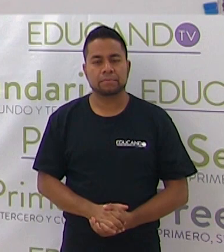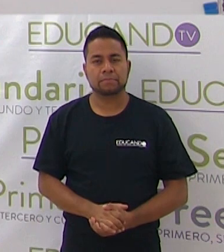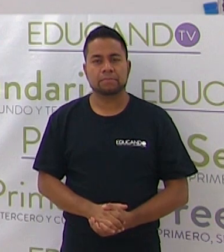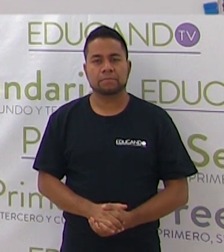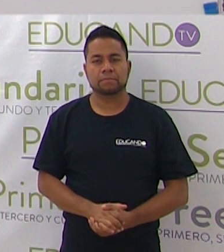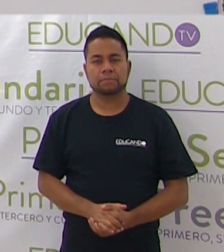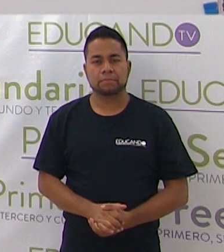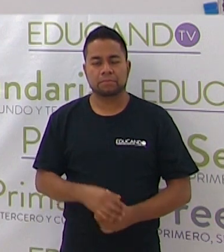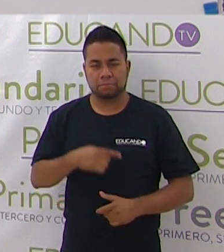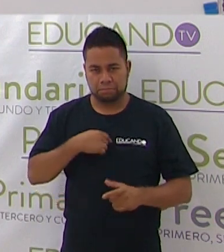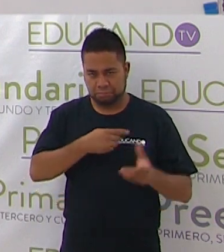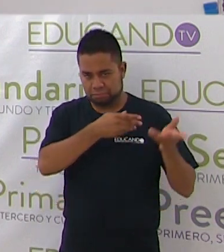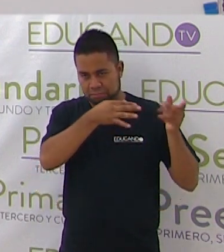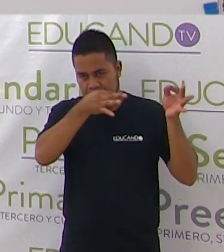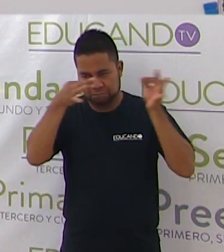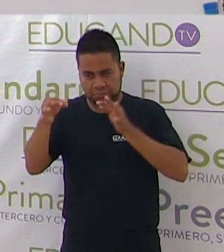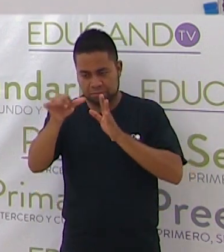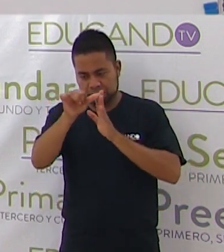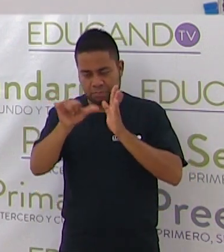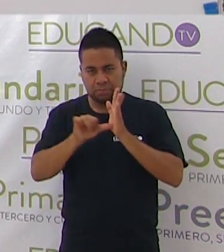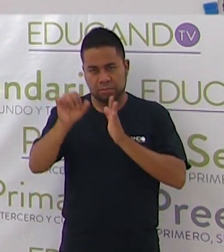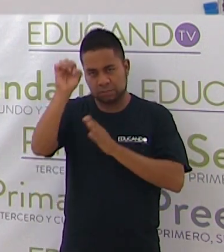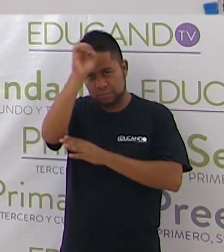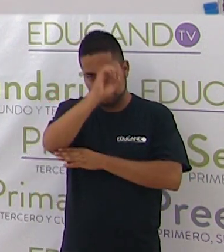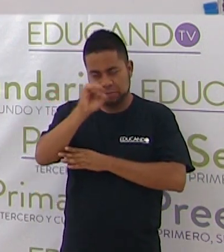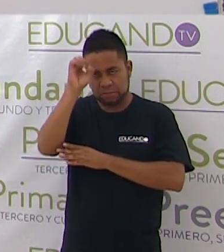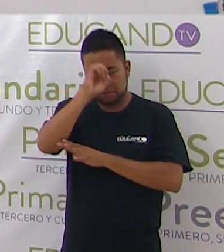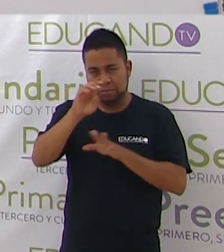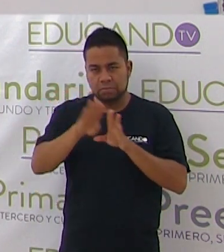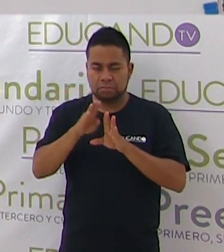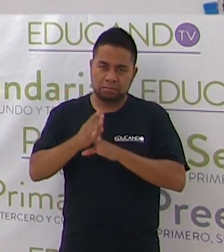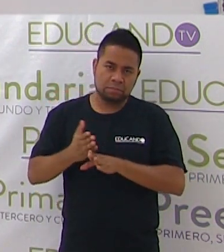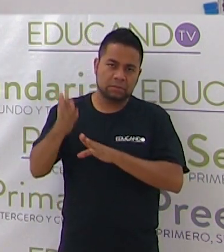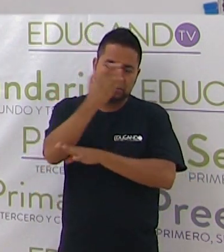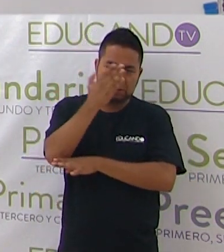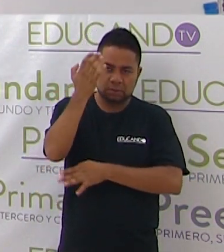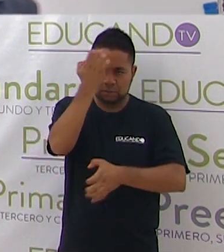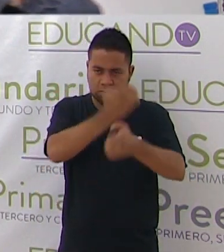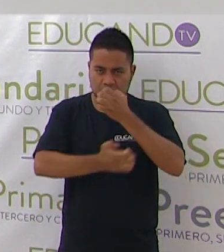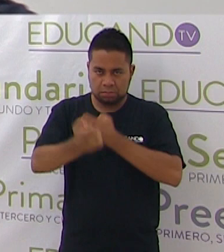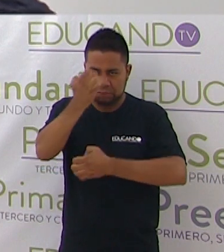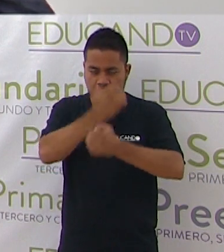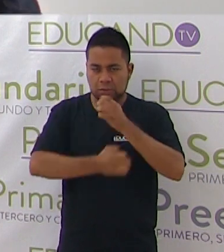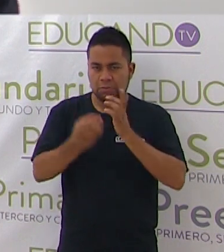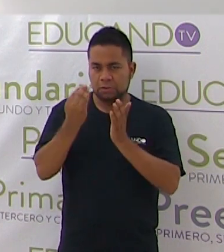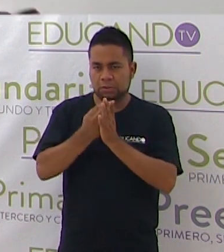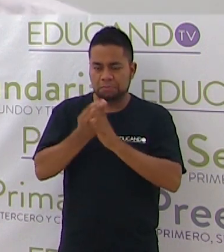un artículo de opinión que ya analizamos en la sesión anterior.